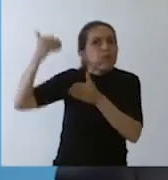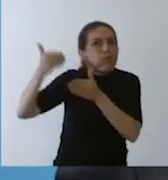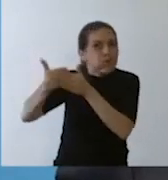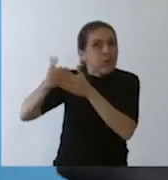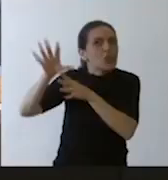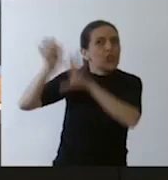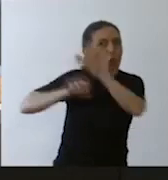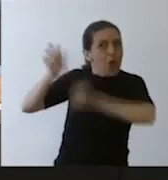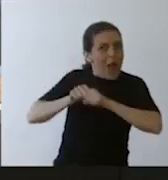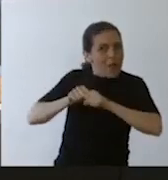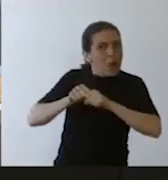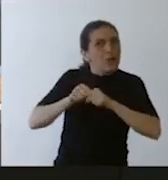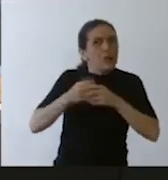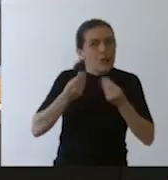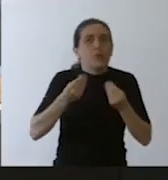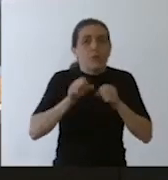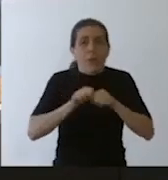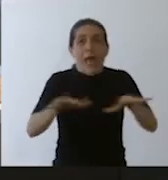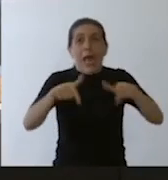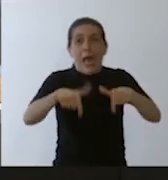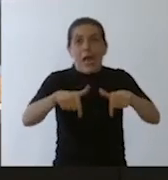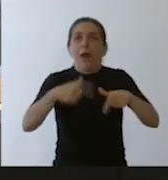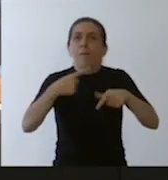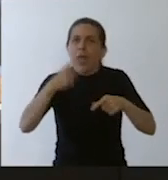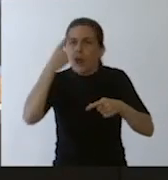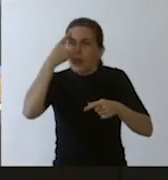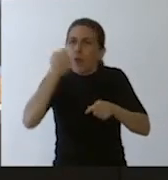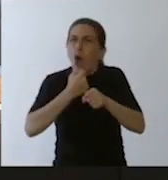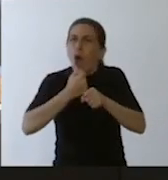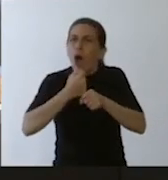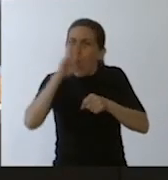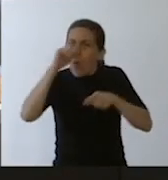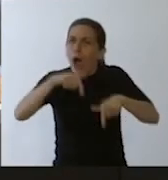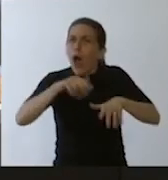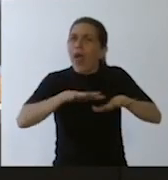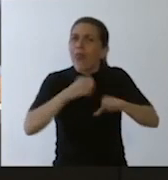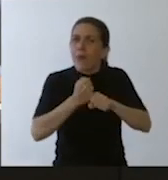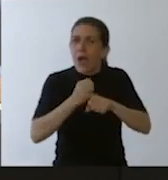pero eso está en plena confección.